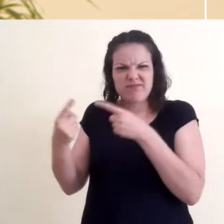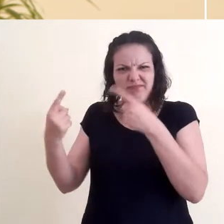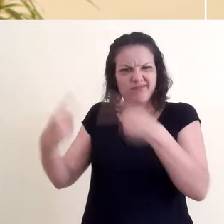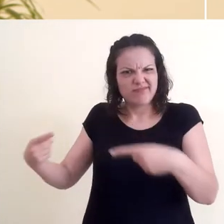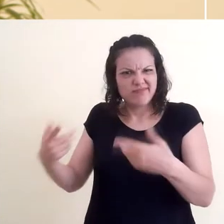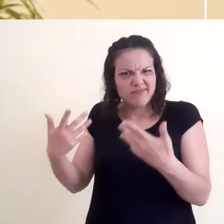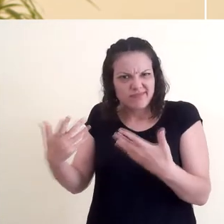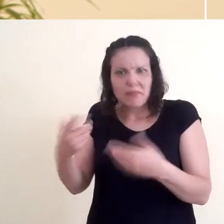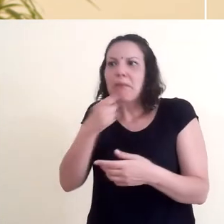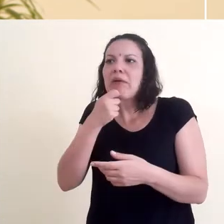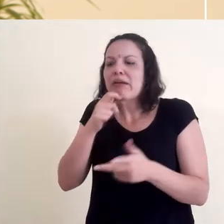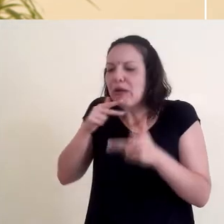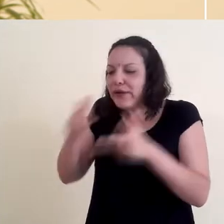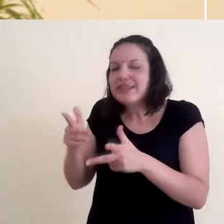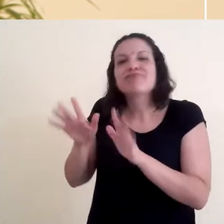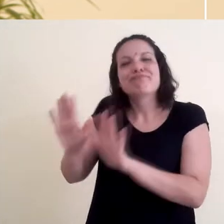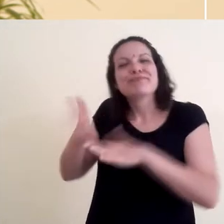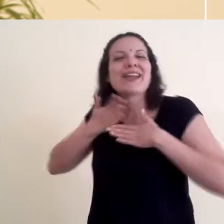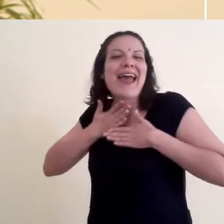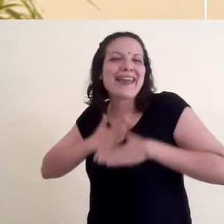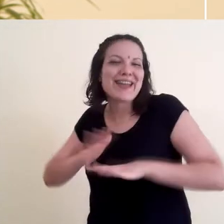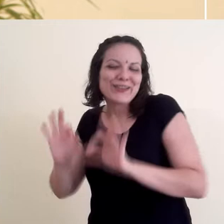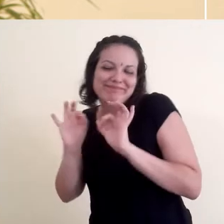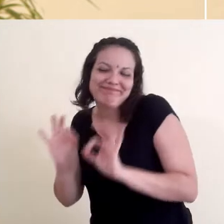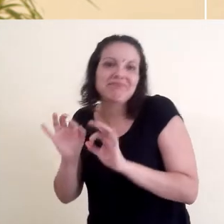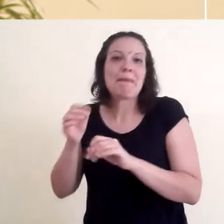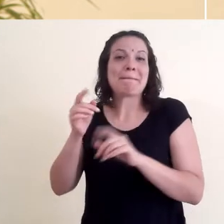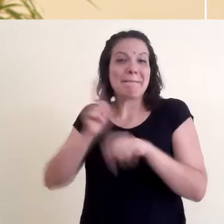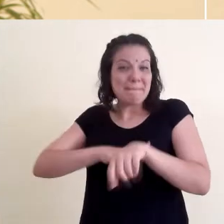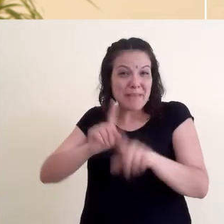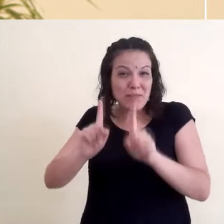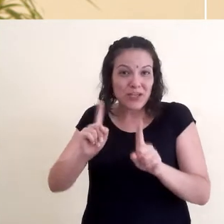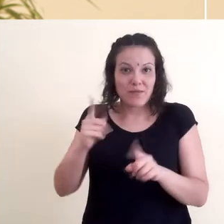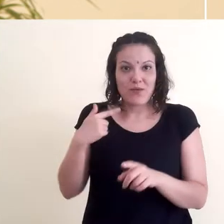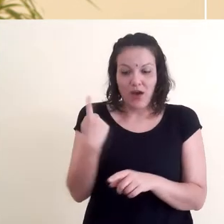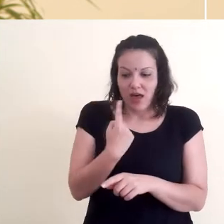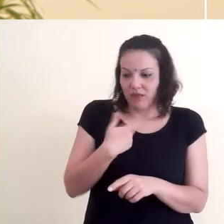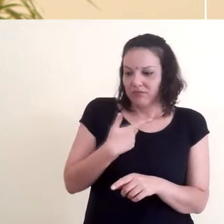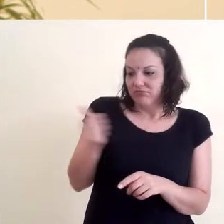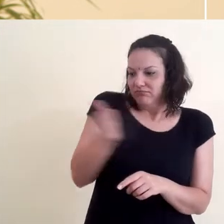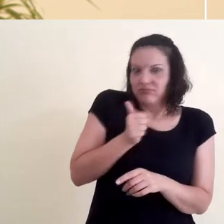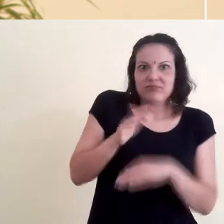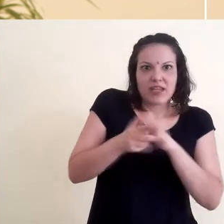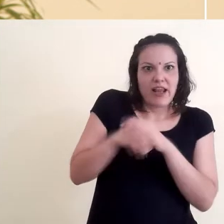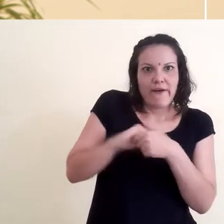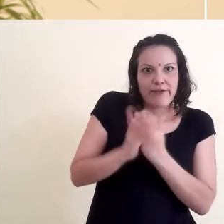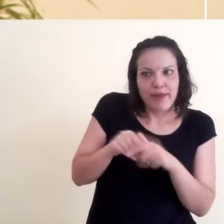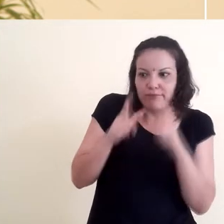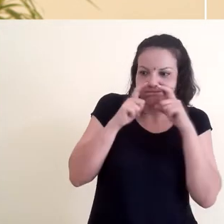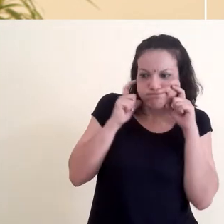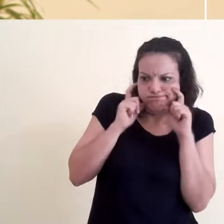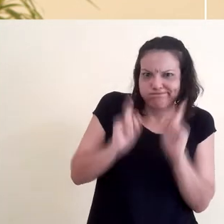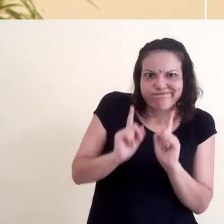no, quédate tranquilo, no pasa nada, pero mientras tanto nos lavamos las manos, no dejamos de usar